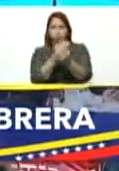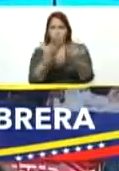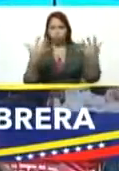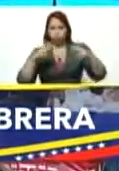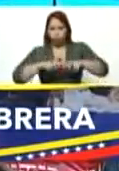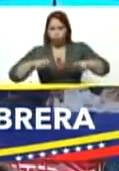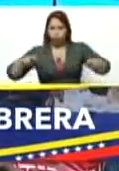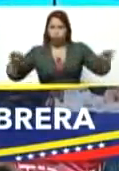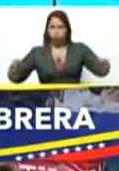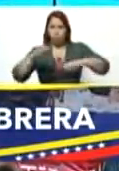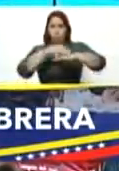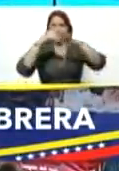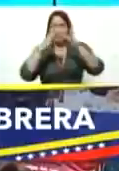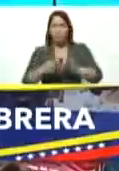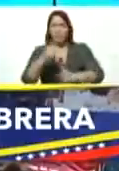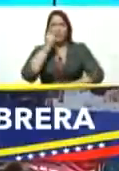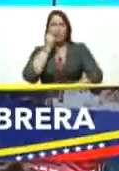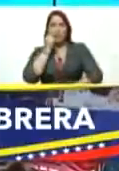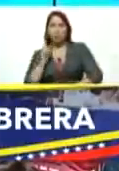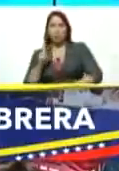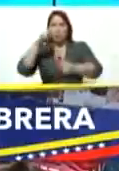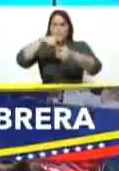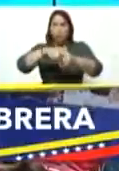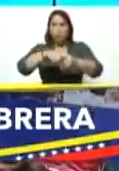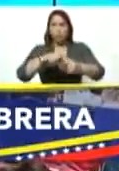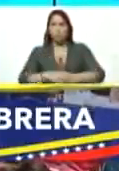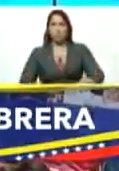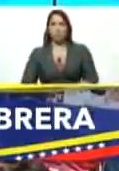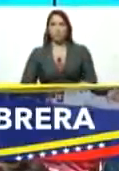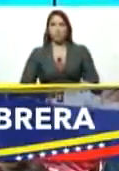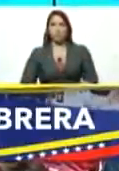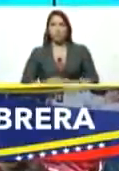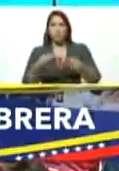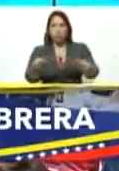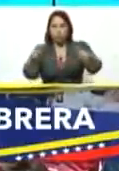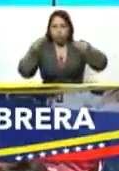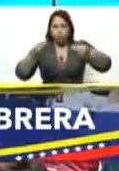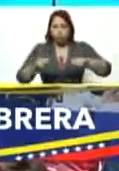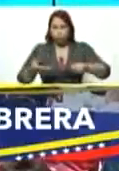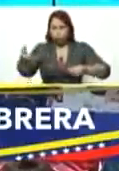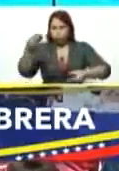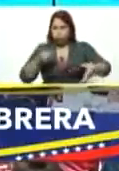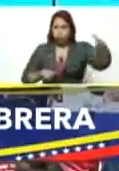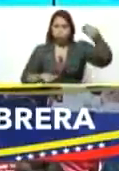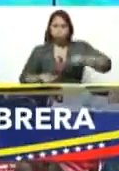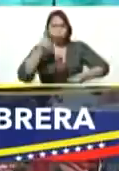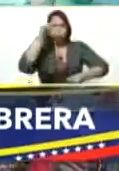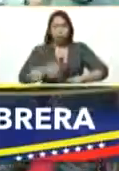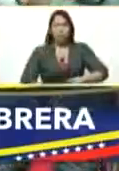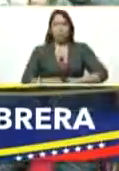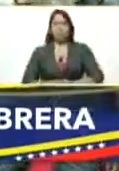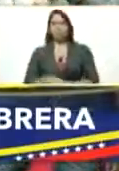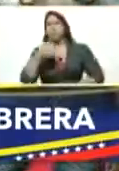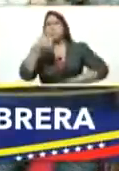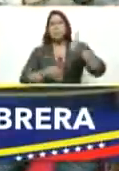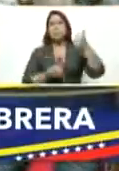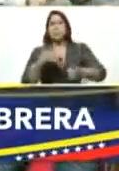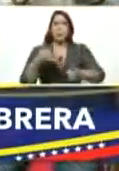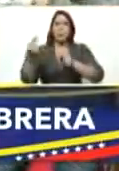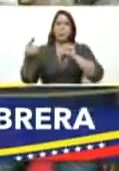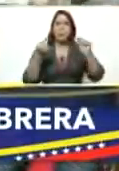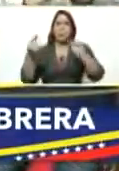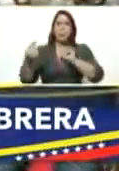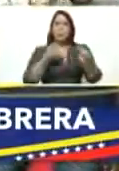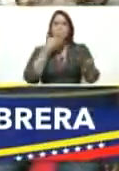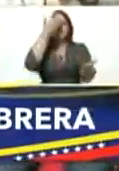ministras se incorporan a recibir la crítica autocrítica propuestas